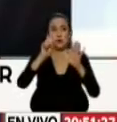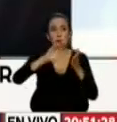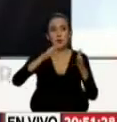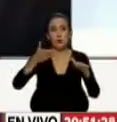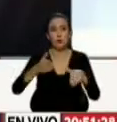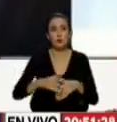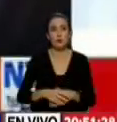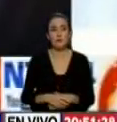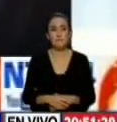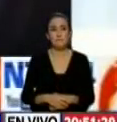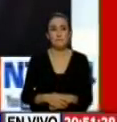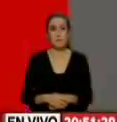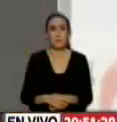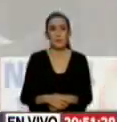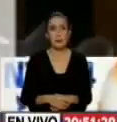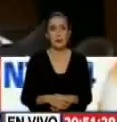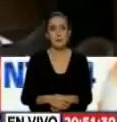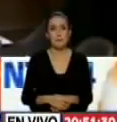muertos.